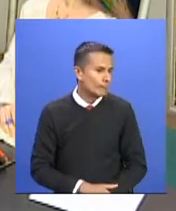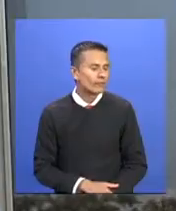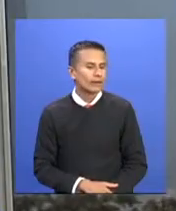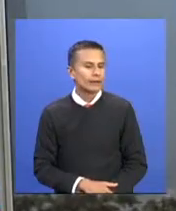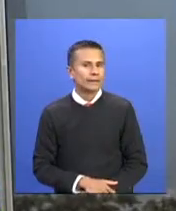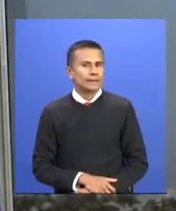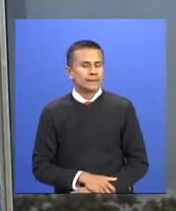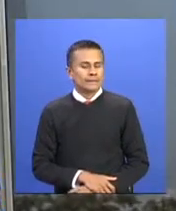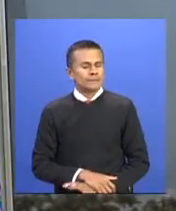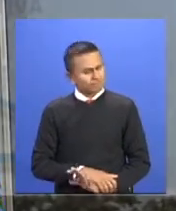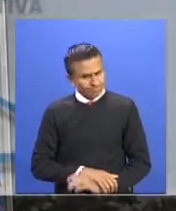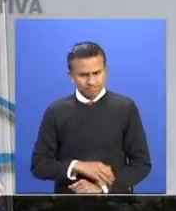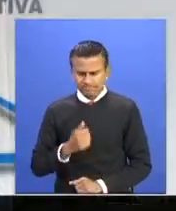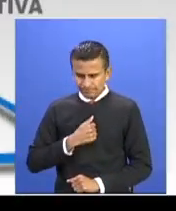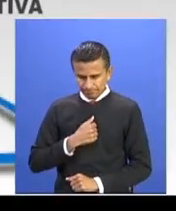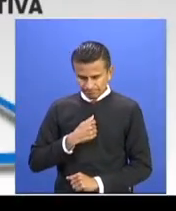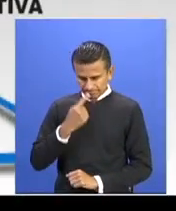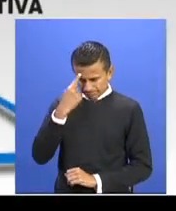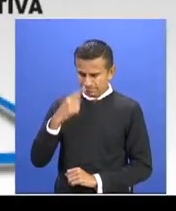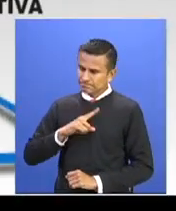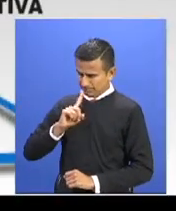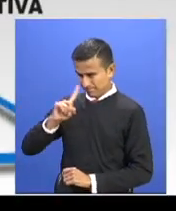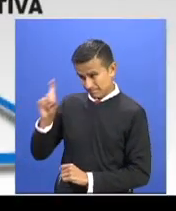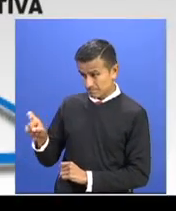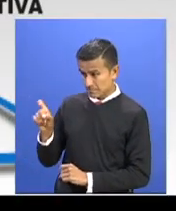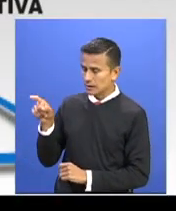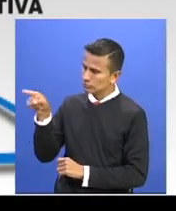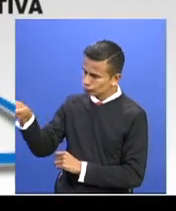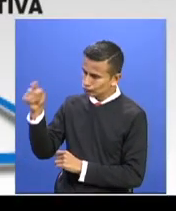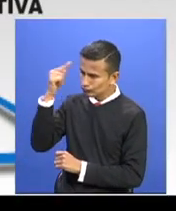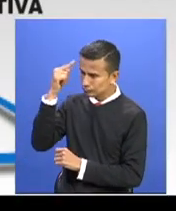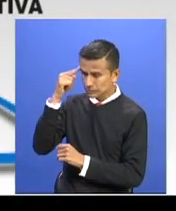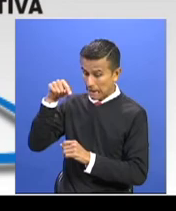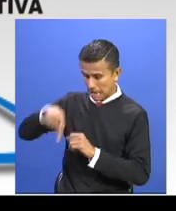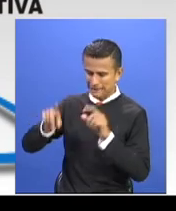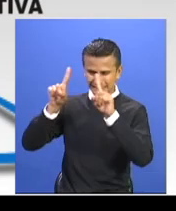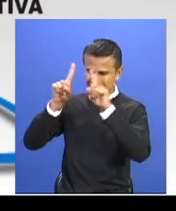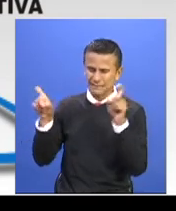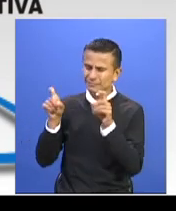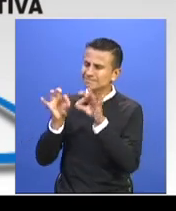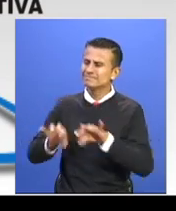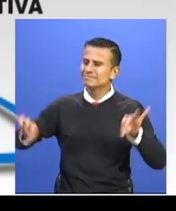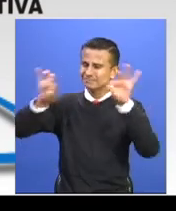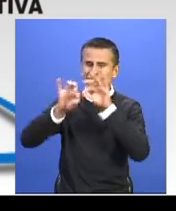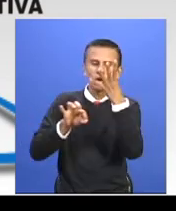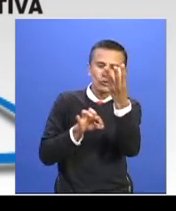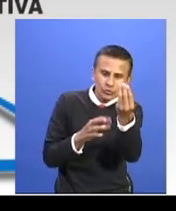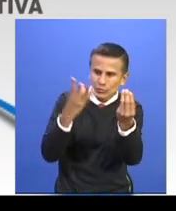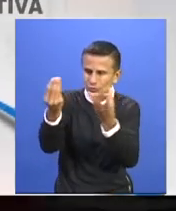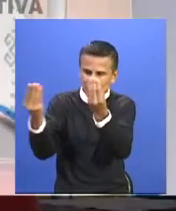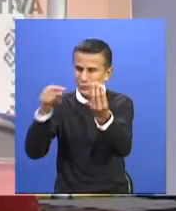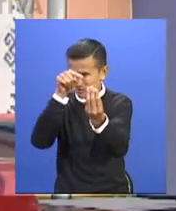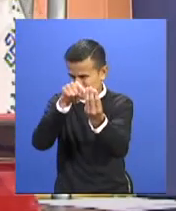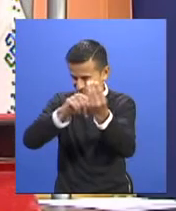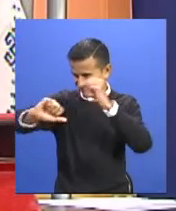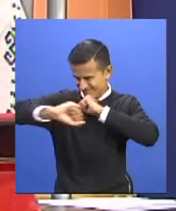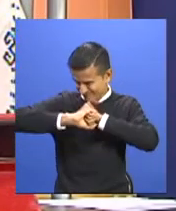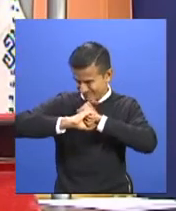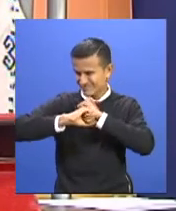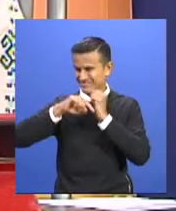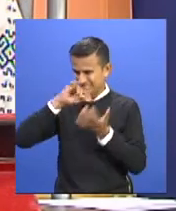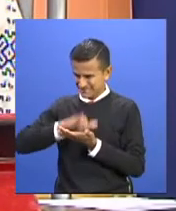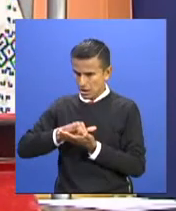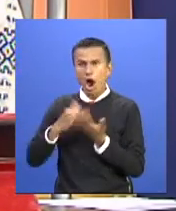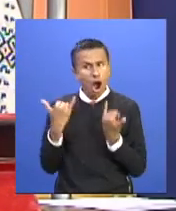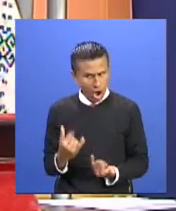quiero. Decano, hay un elemento importante dentro de este asunto y es que habla acerca de los stakeholders, pero hay una discusión,